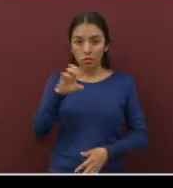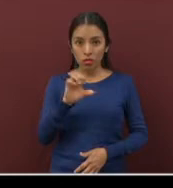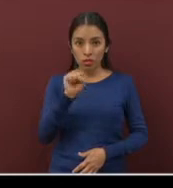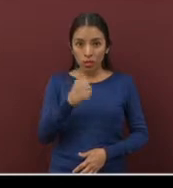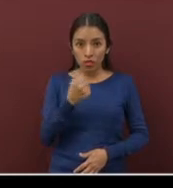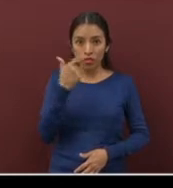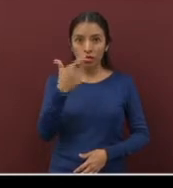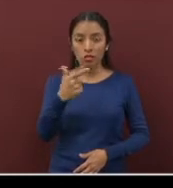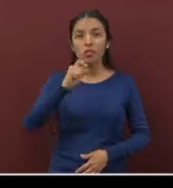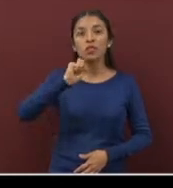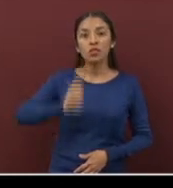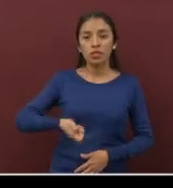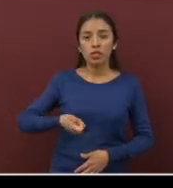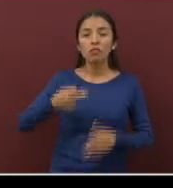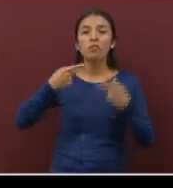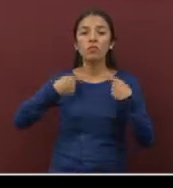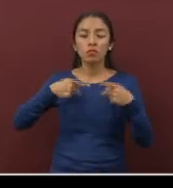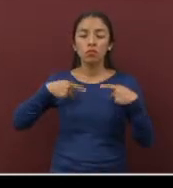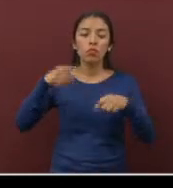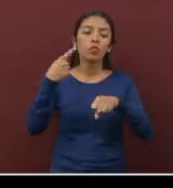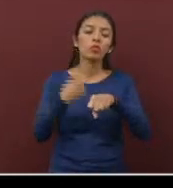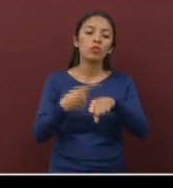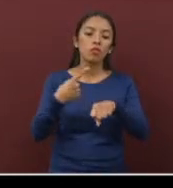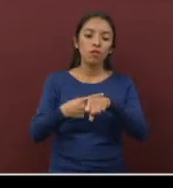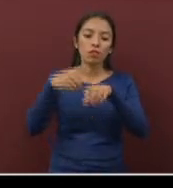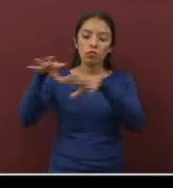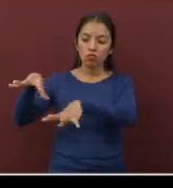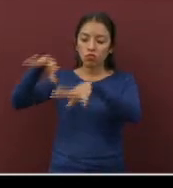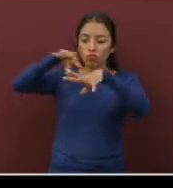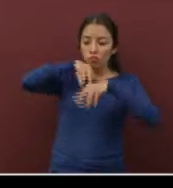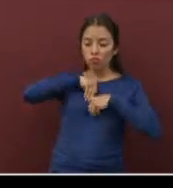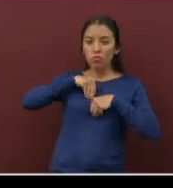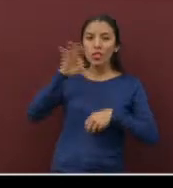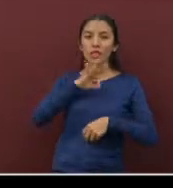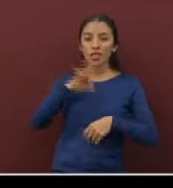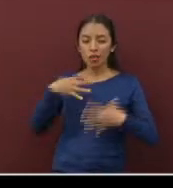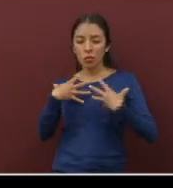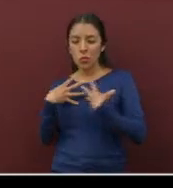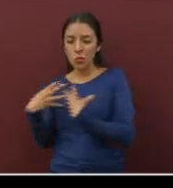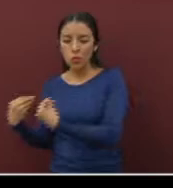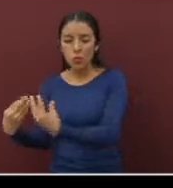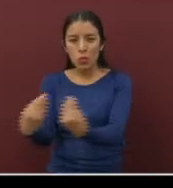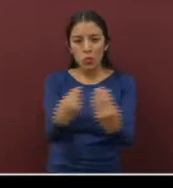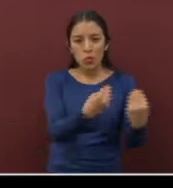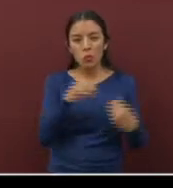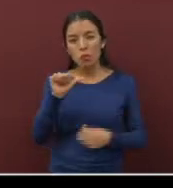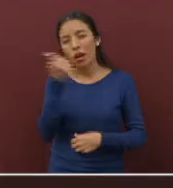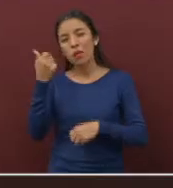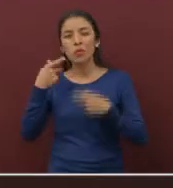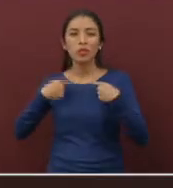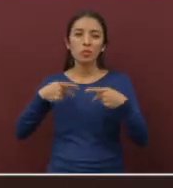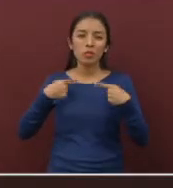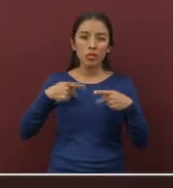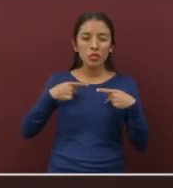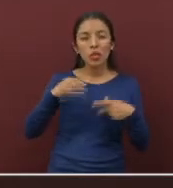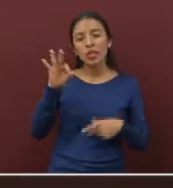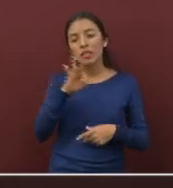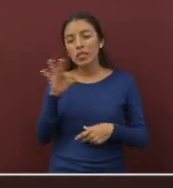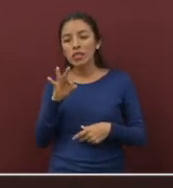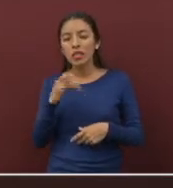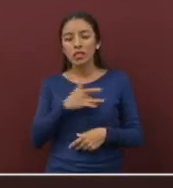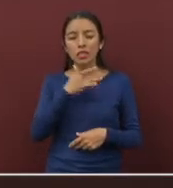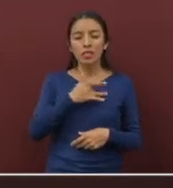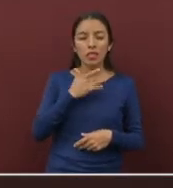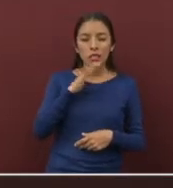representan a los enfermos que pueden infectar a otras personas mismas que pueden desarrollar los síntomas y presentar